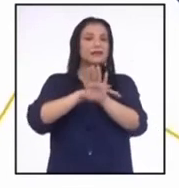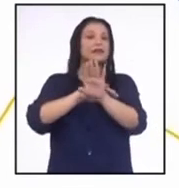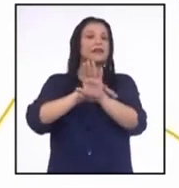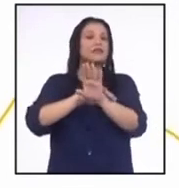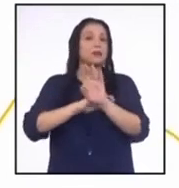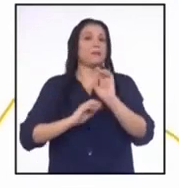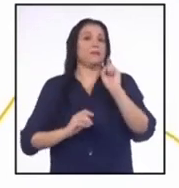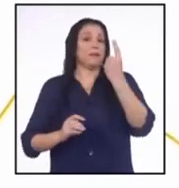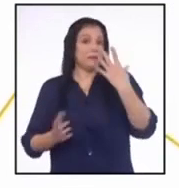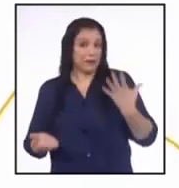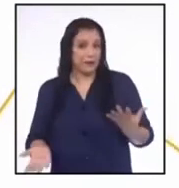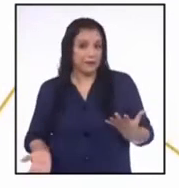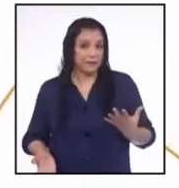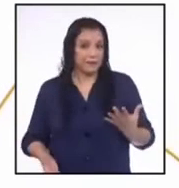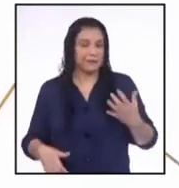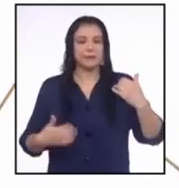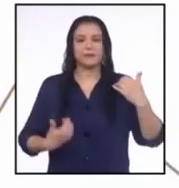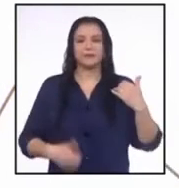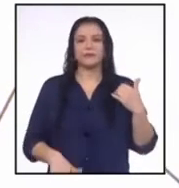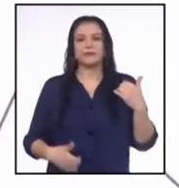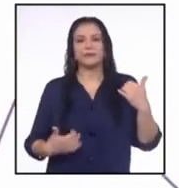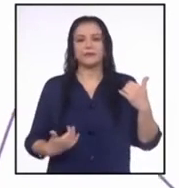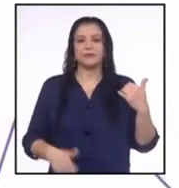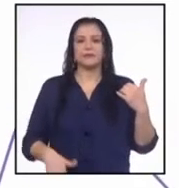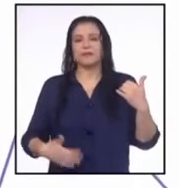ingreso principal?